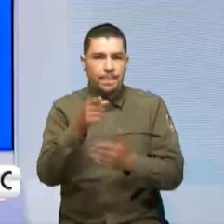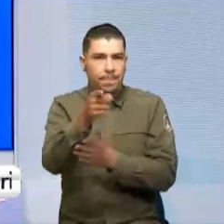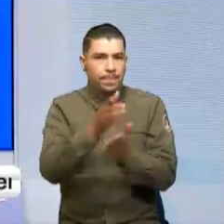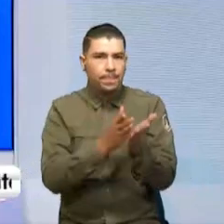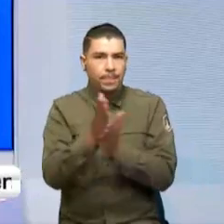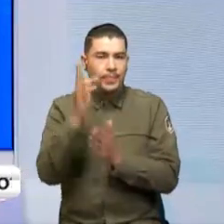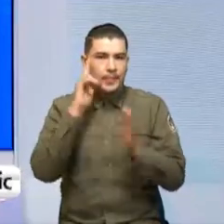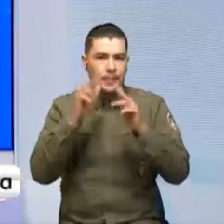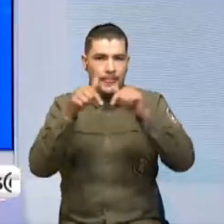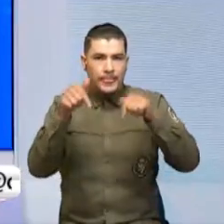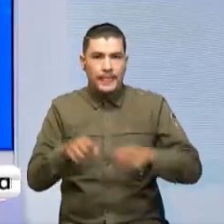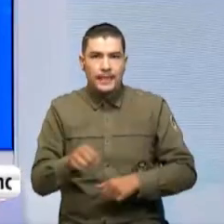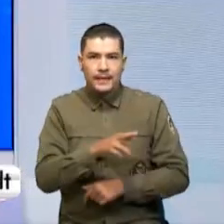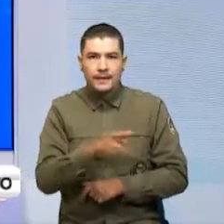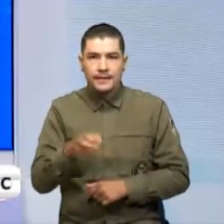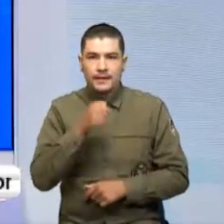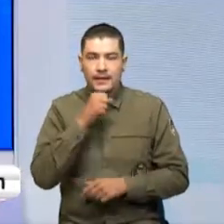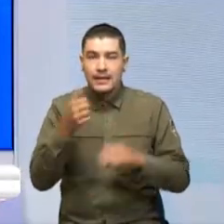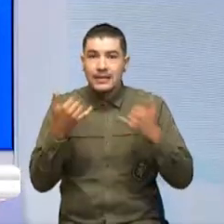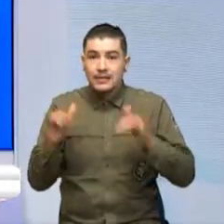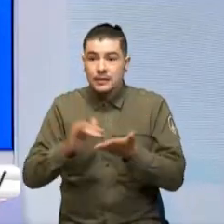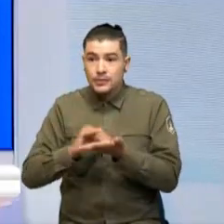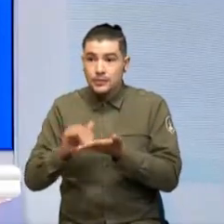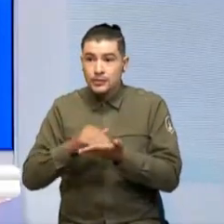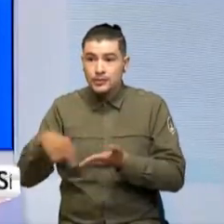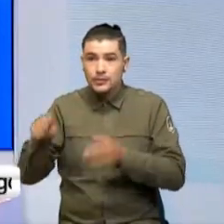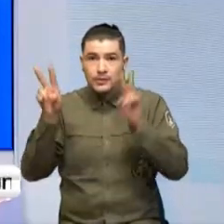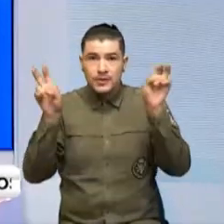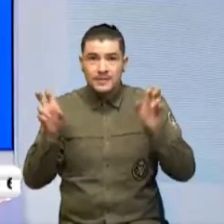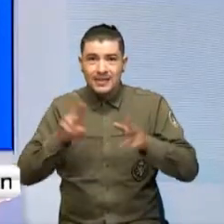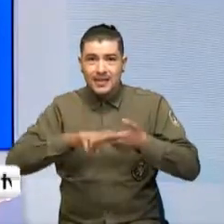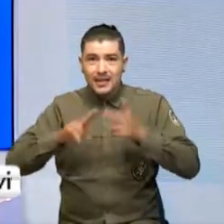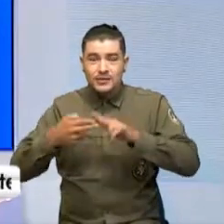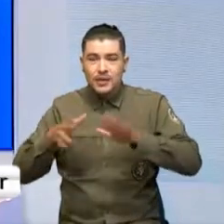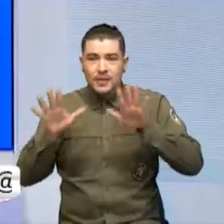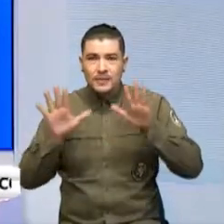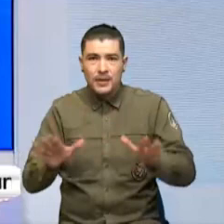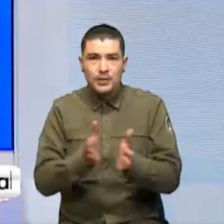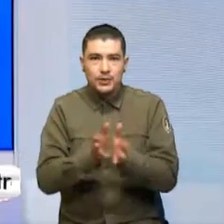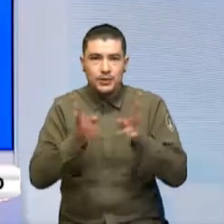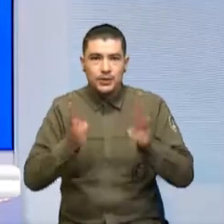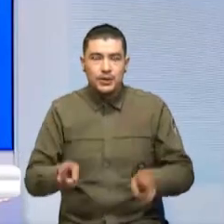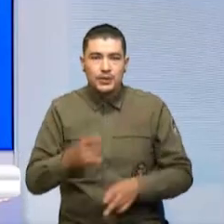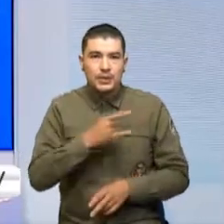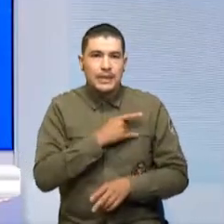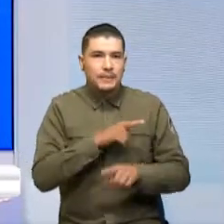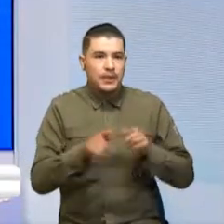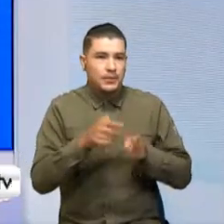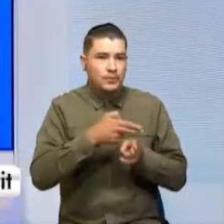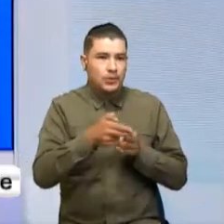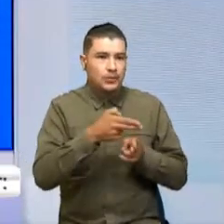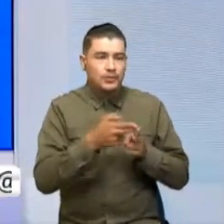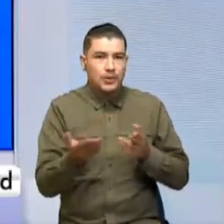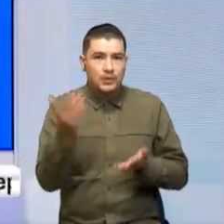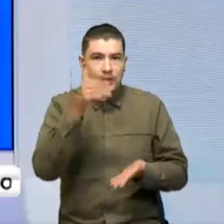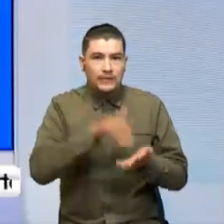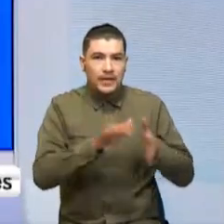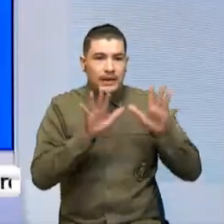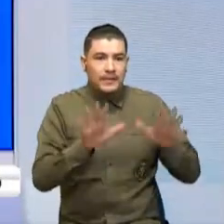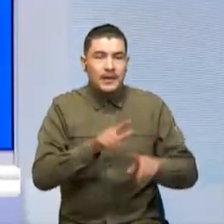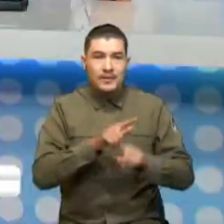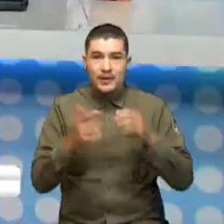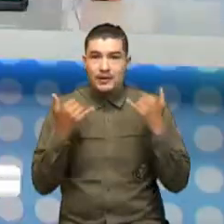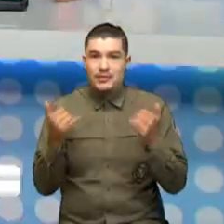y se acaba de solucionar el tema relacionado con el paro de estudiantes universitarios pero podría acercarse un nuevo paro pero esta vez